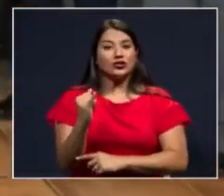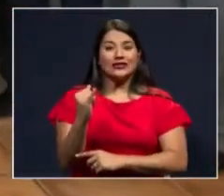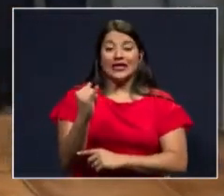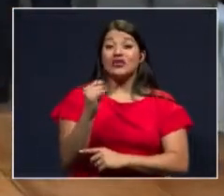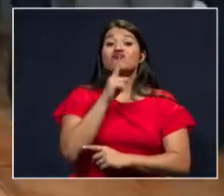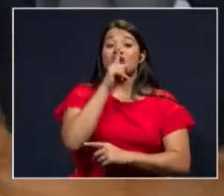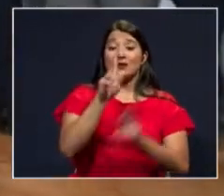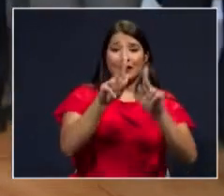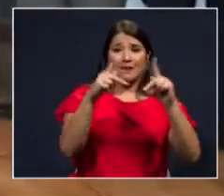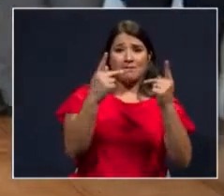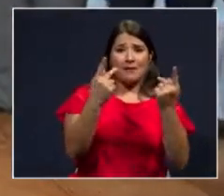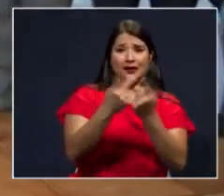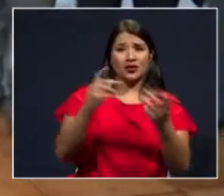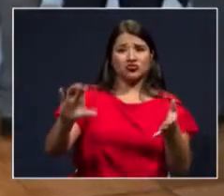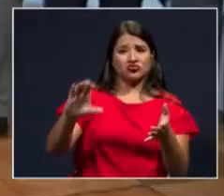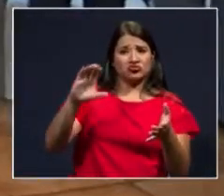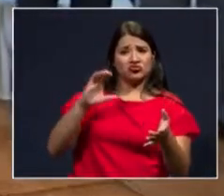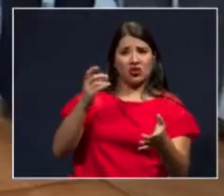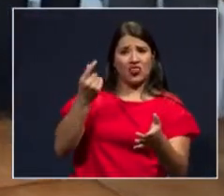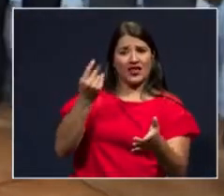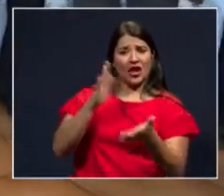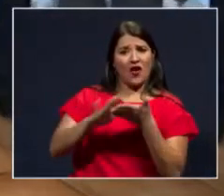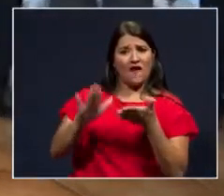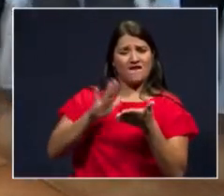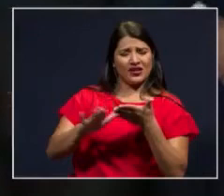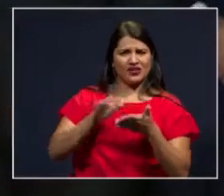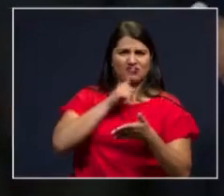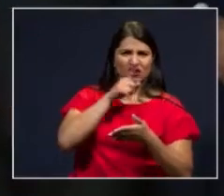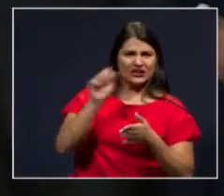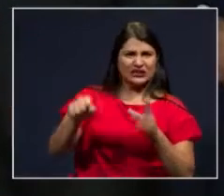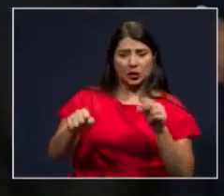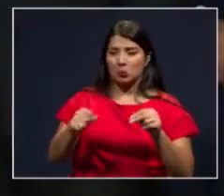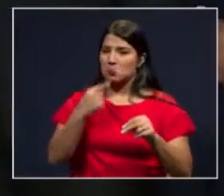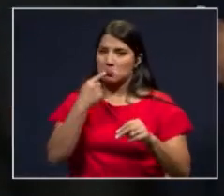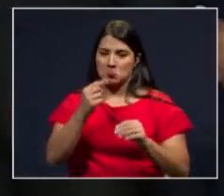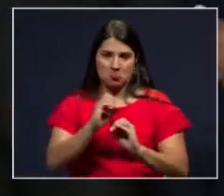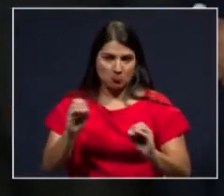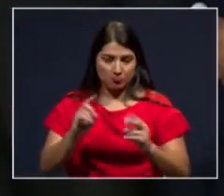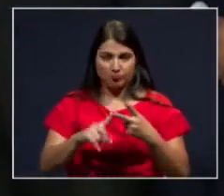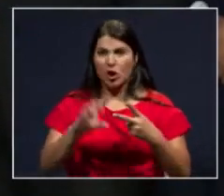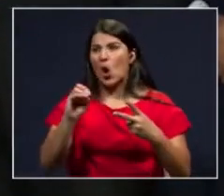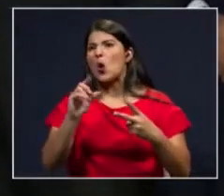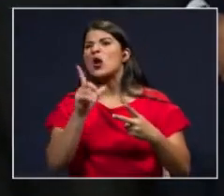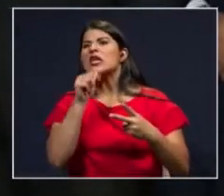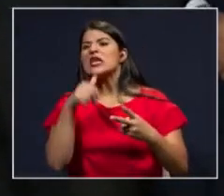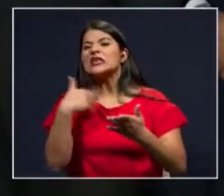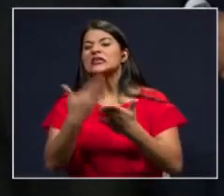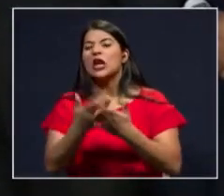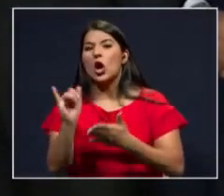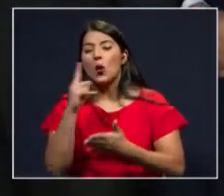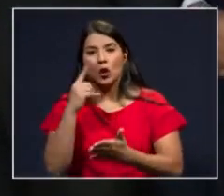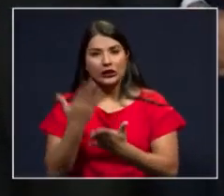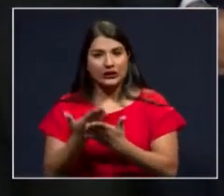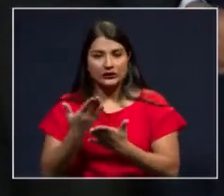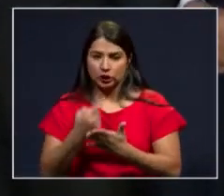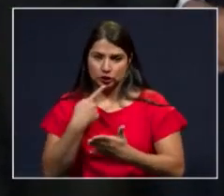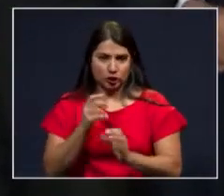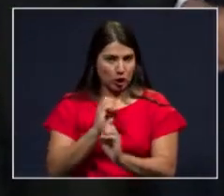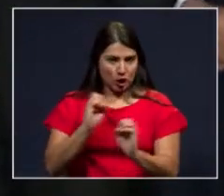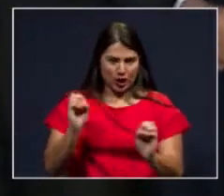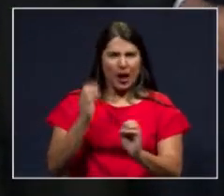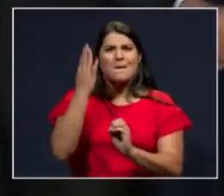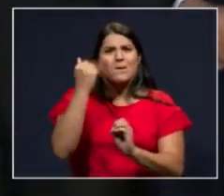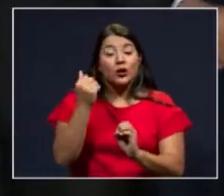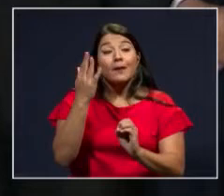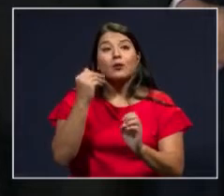en efectivo, tal y como se ha denunciado, ni tampoco se refirieron a quienes llegaron como testigos. Esto debido a que la